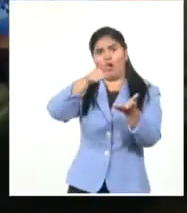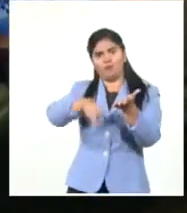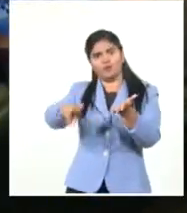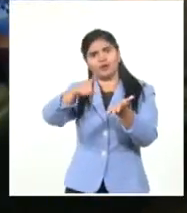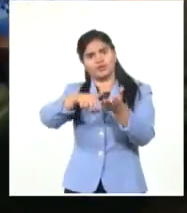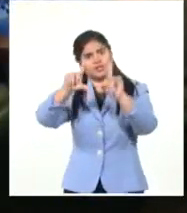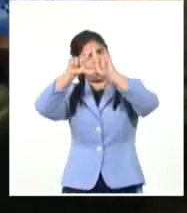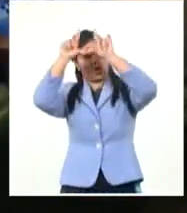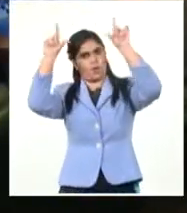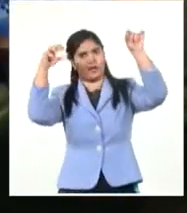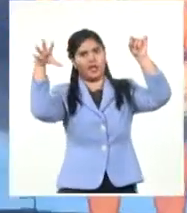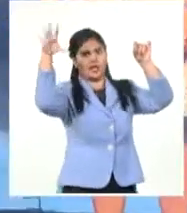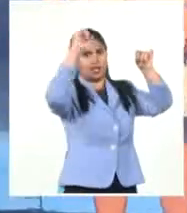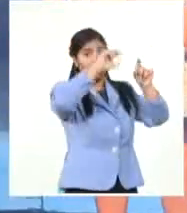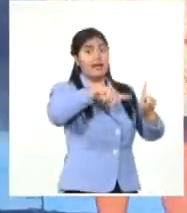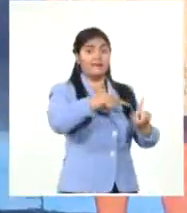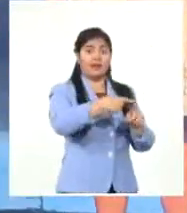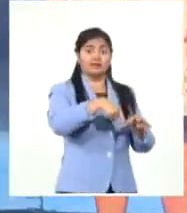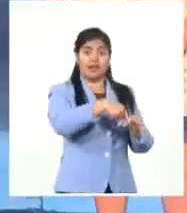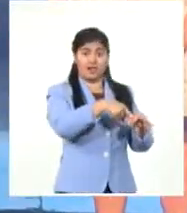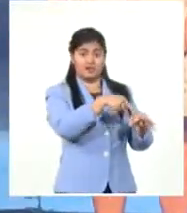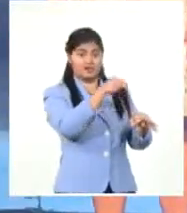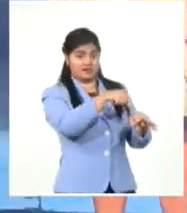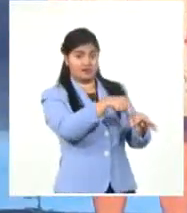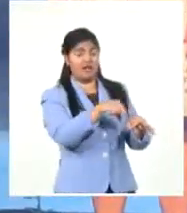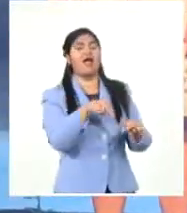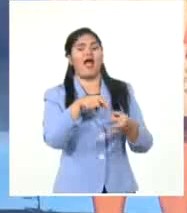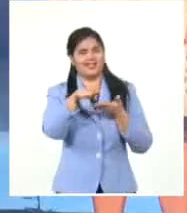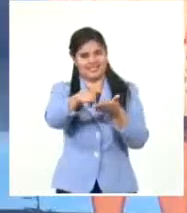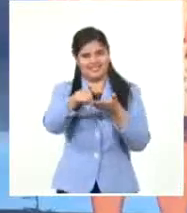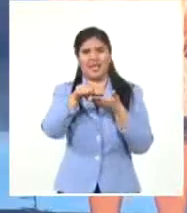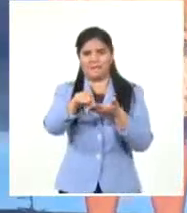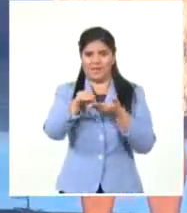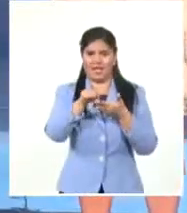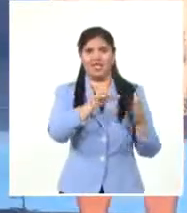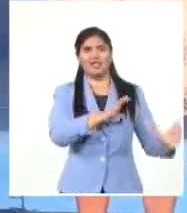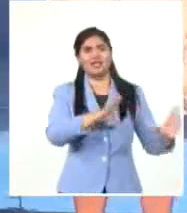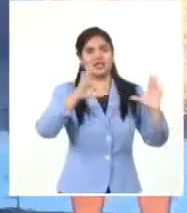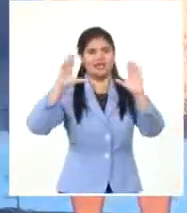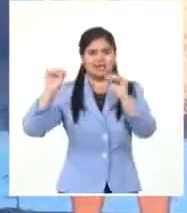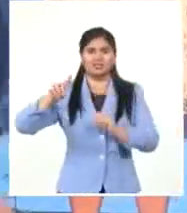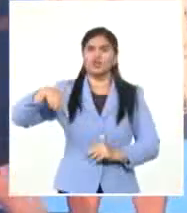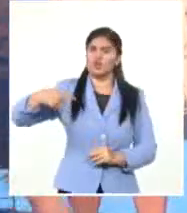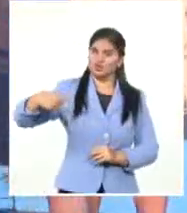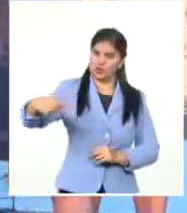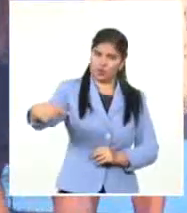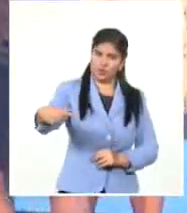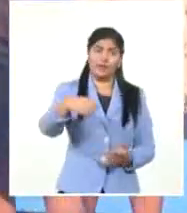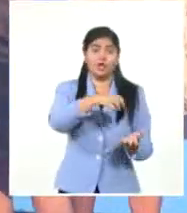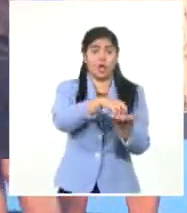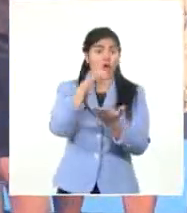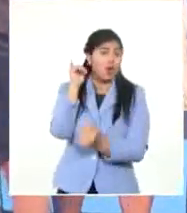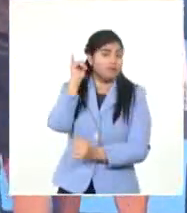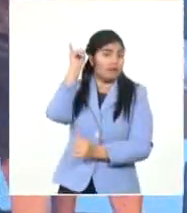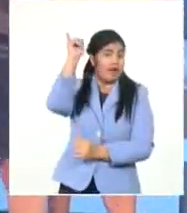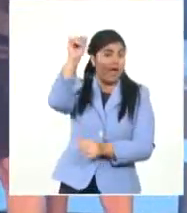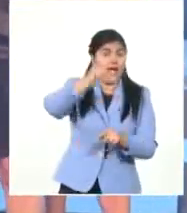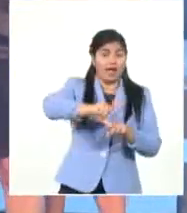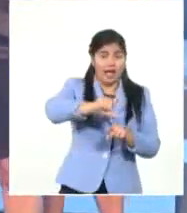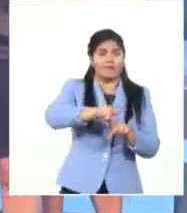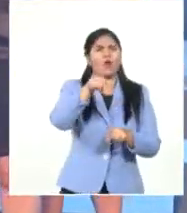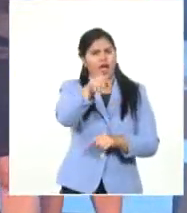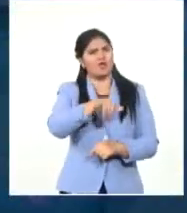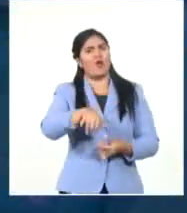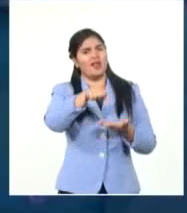municipio especial Isla de la Juventud y registros de la señal radiofónica en apartados lugares del mundo hacen acreedor al colectivo